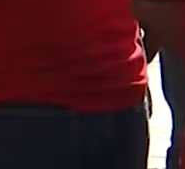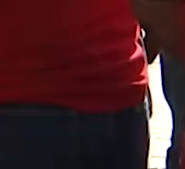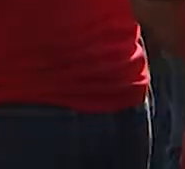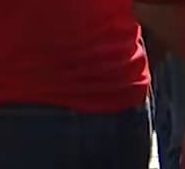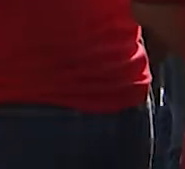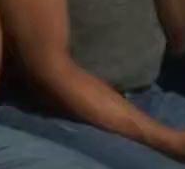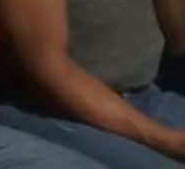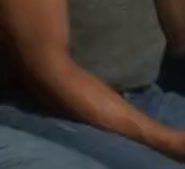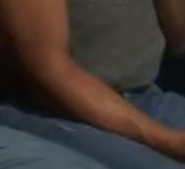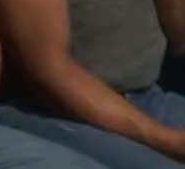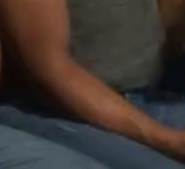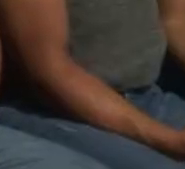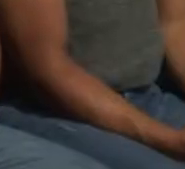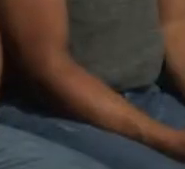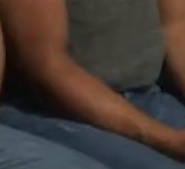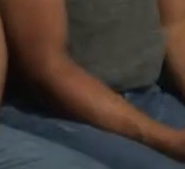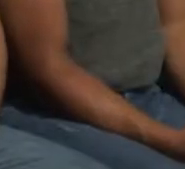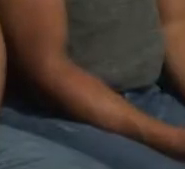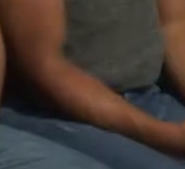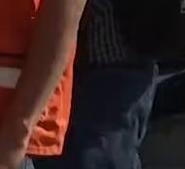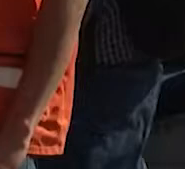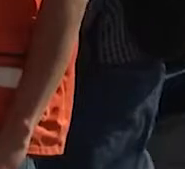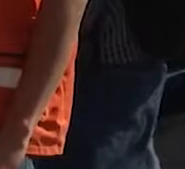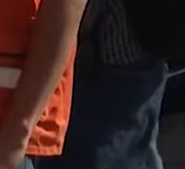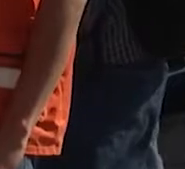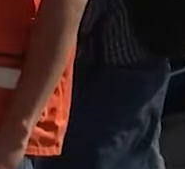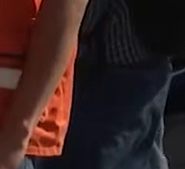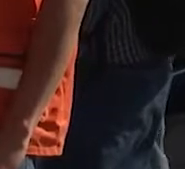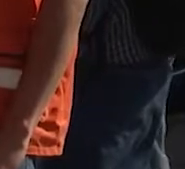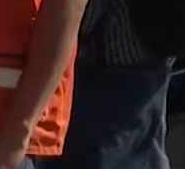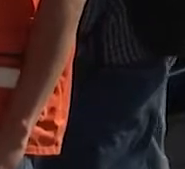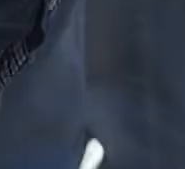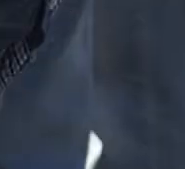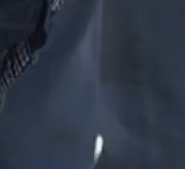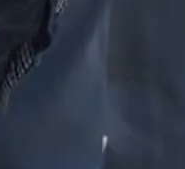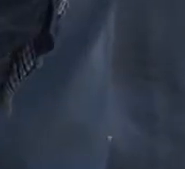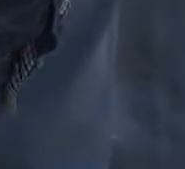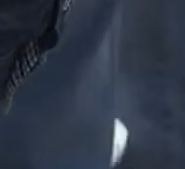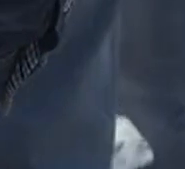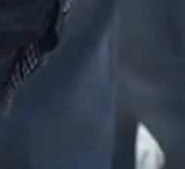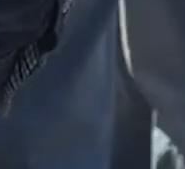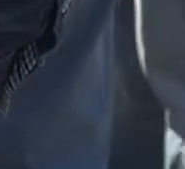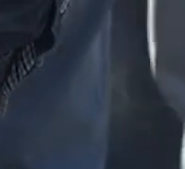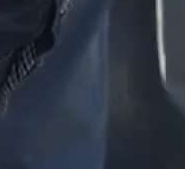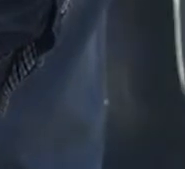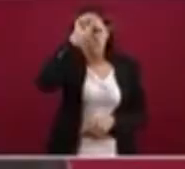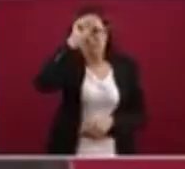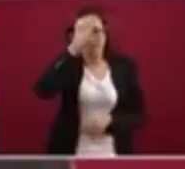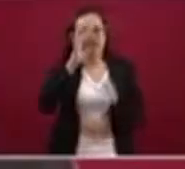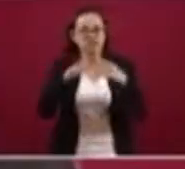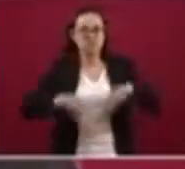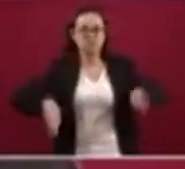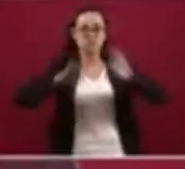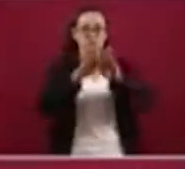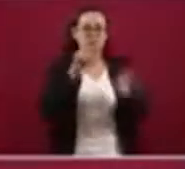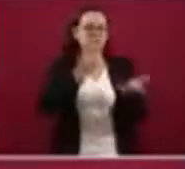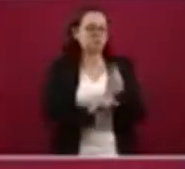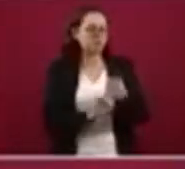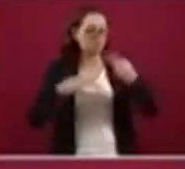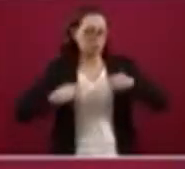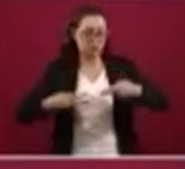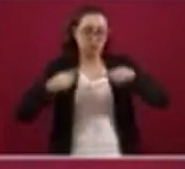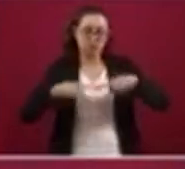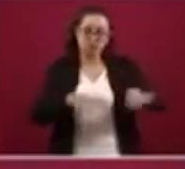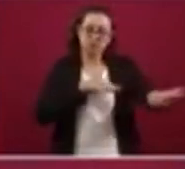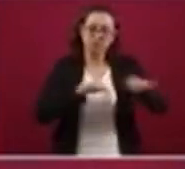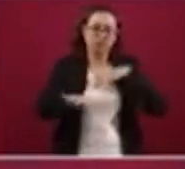reconoció que hay quienes quieren sacar ventaja en esta negociación incluso a espaldas de los ejidatarios no nos conviene que